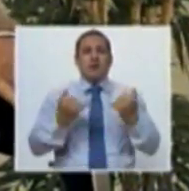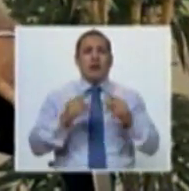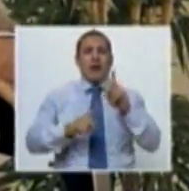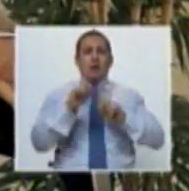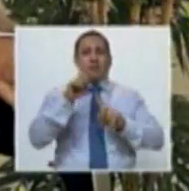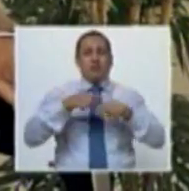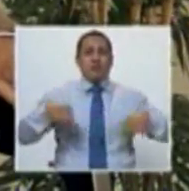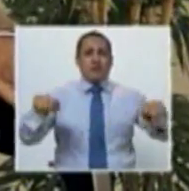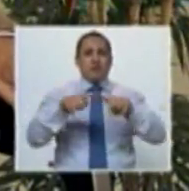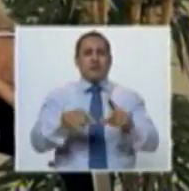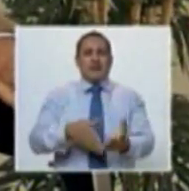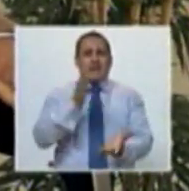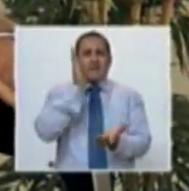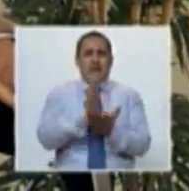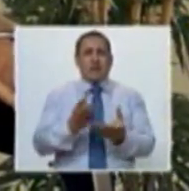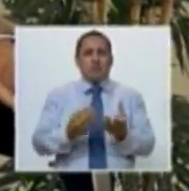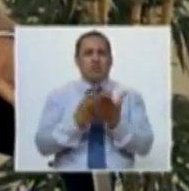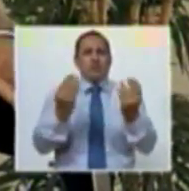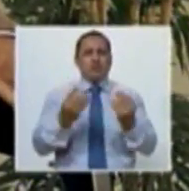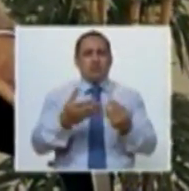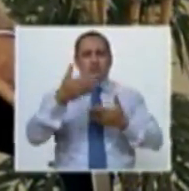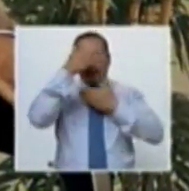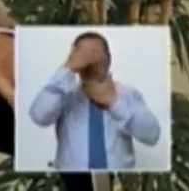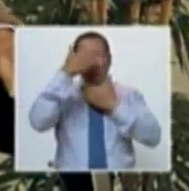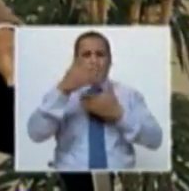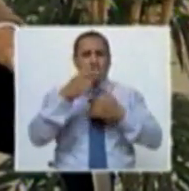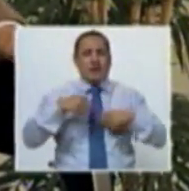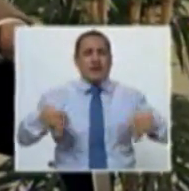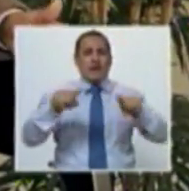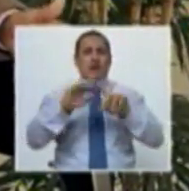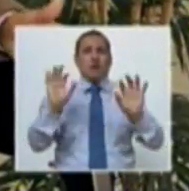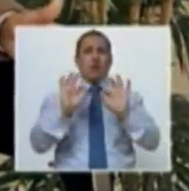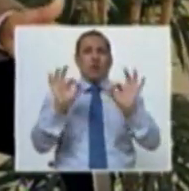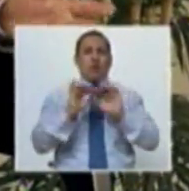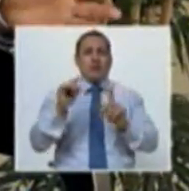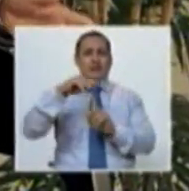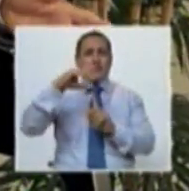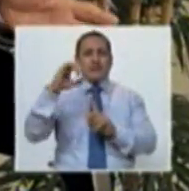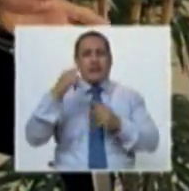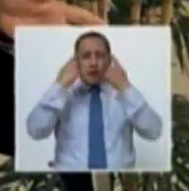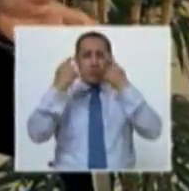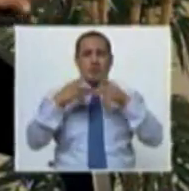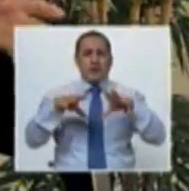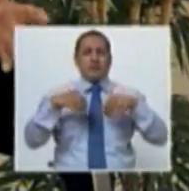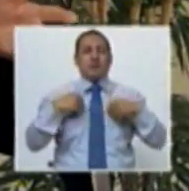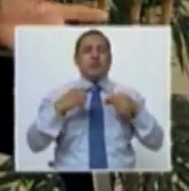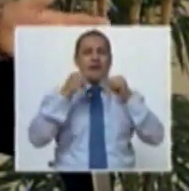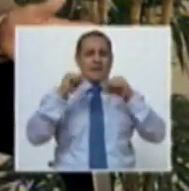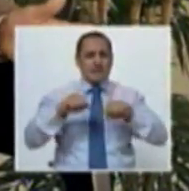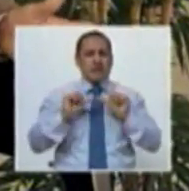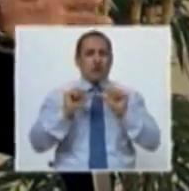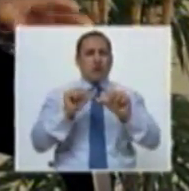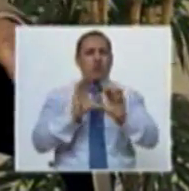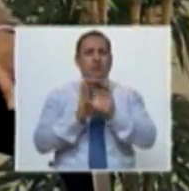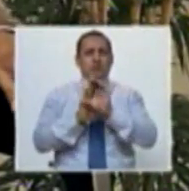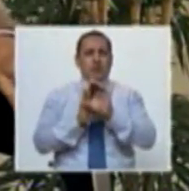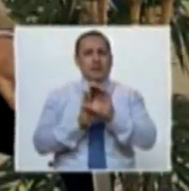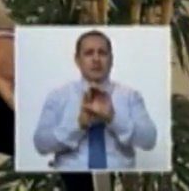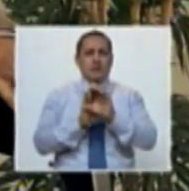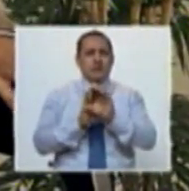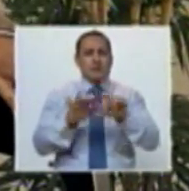aquellos que están sentenciados por terrorismo, el Tribunal Constitucional ha fallado en el sentido que sí es constitucional